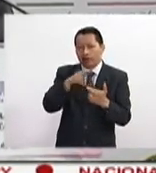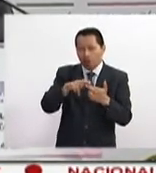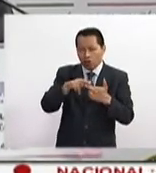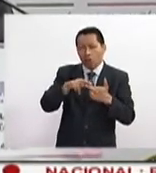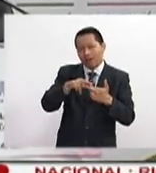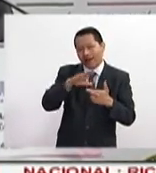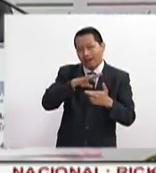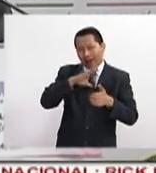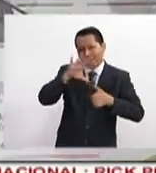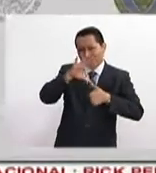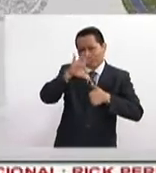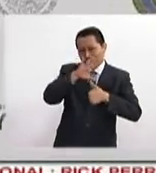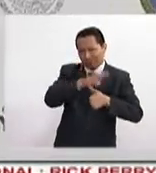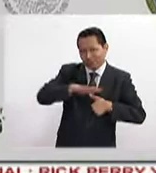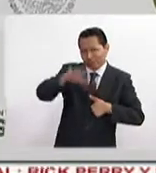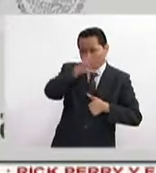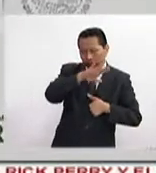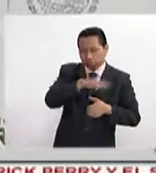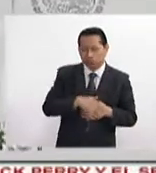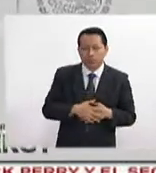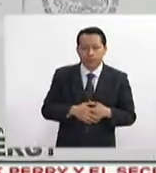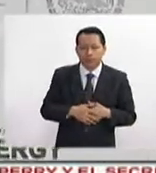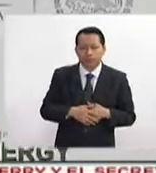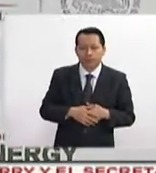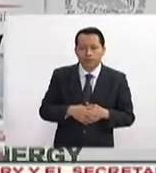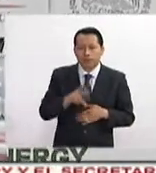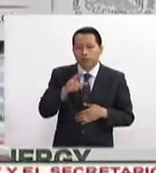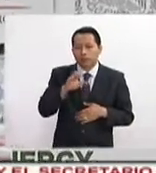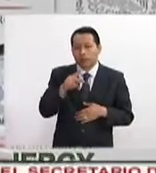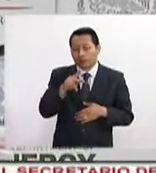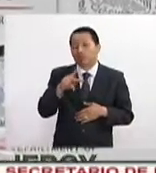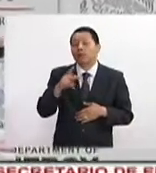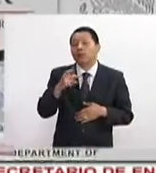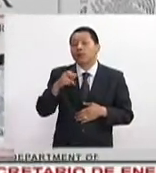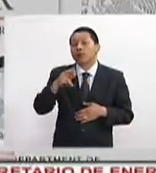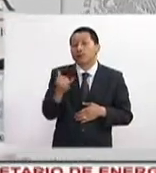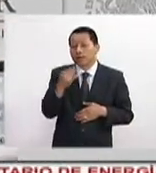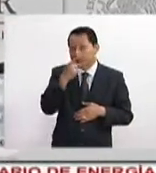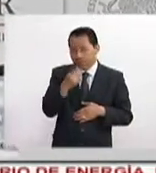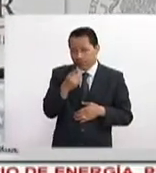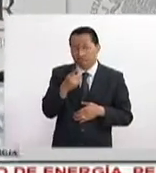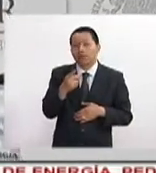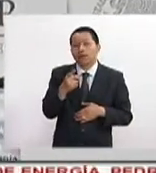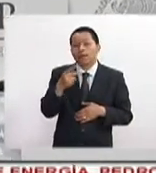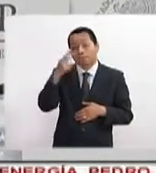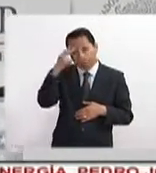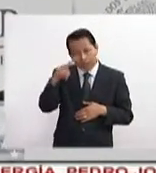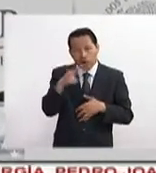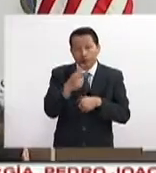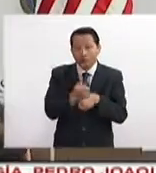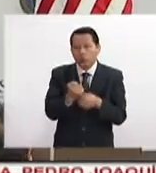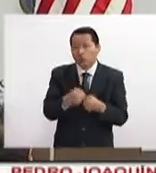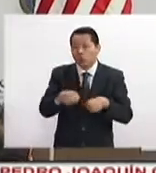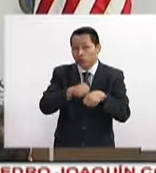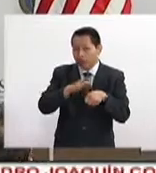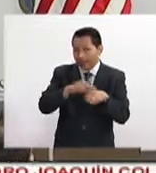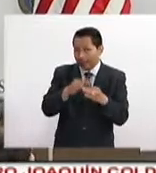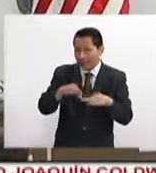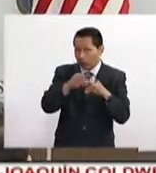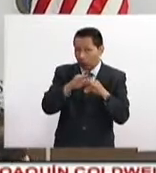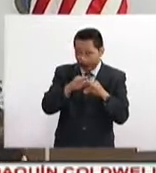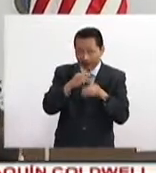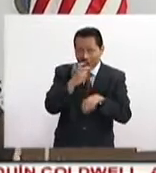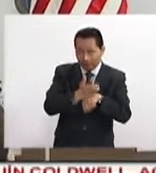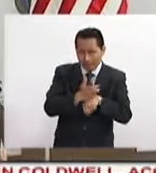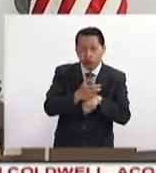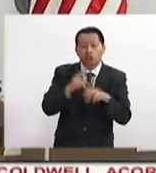de nuestro continente. Rick Perry reiteró que México es ya el segundo socio más importante de Estados Unidos en materia